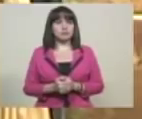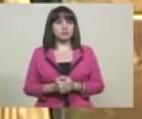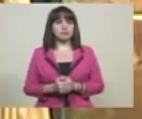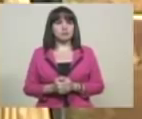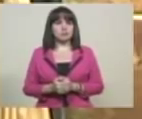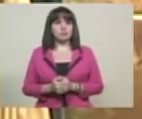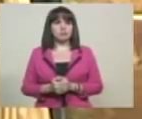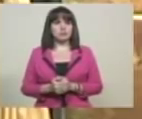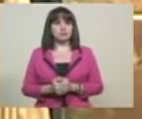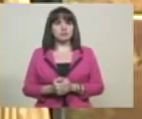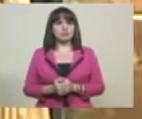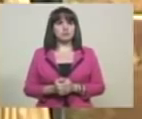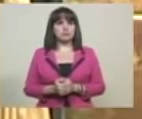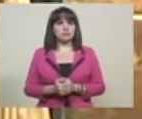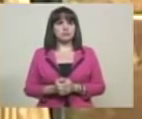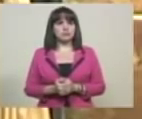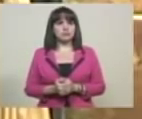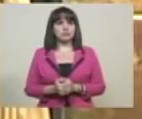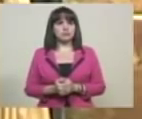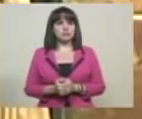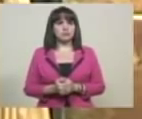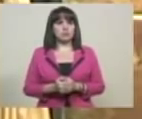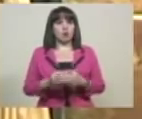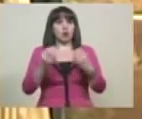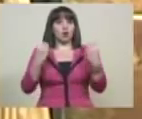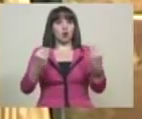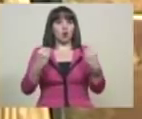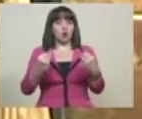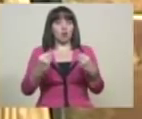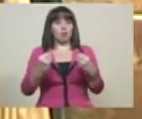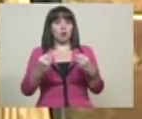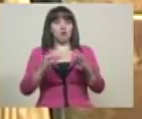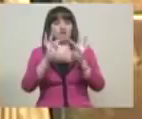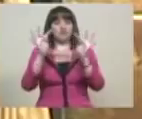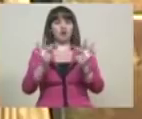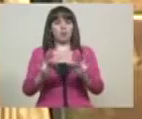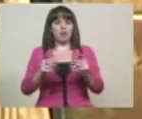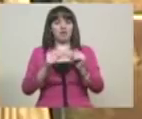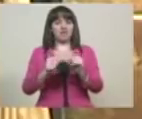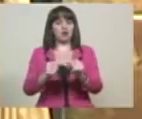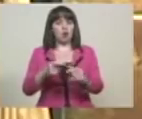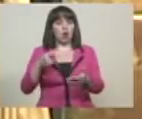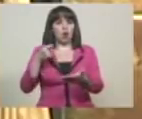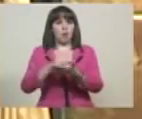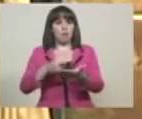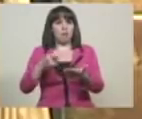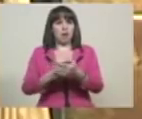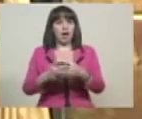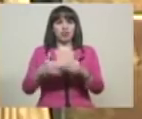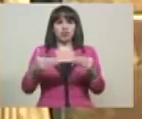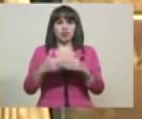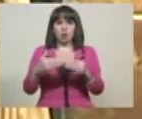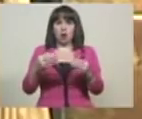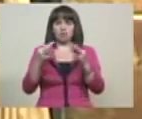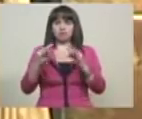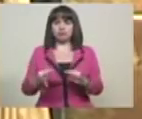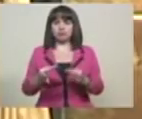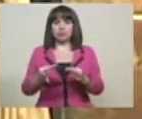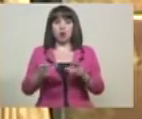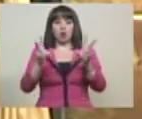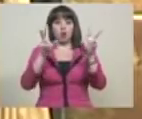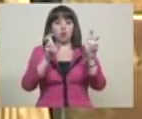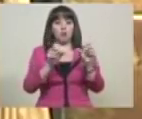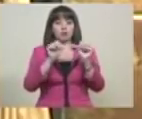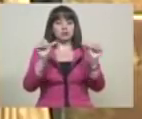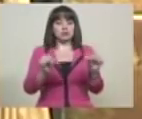Los mecanismos de fijación del dólar, de su precio, con el nuevo